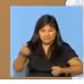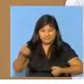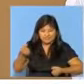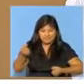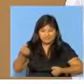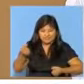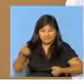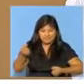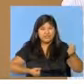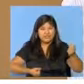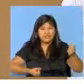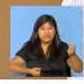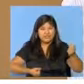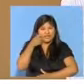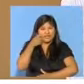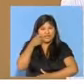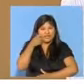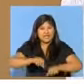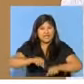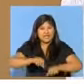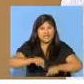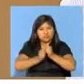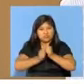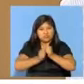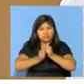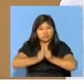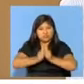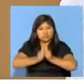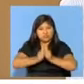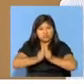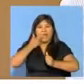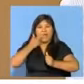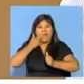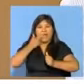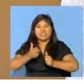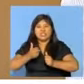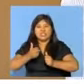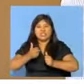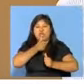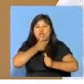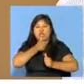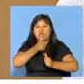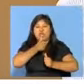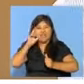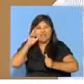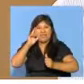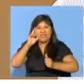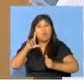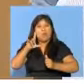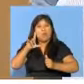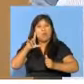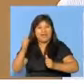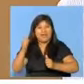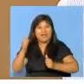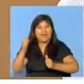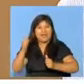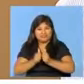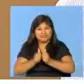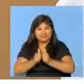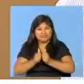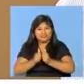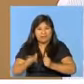o sea para tener potencia para arrastrar digamos ejemplo una carroza no y ese fue el planteo que yo lo